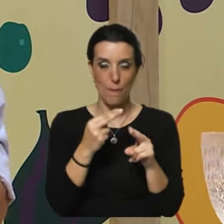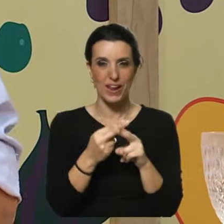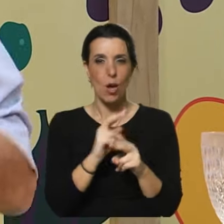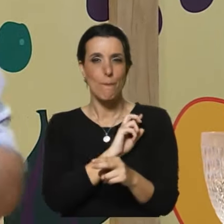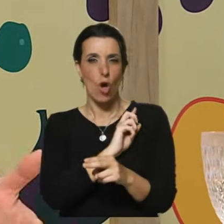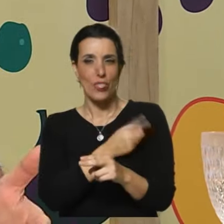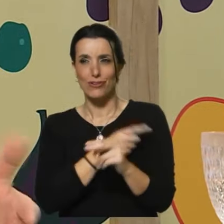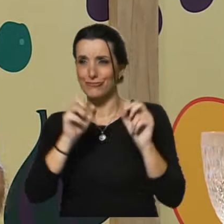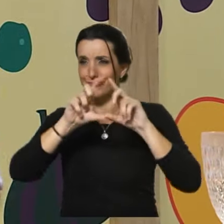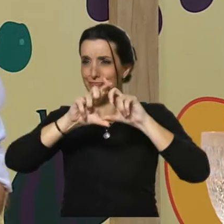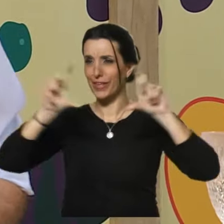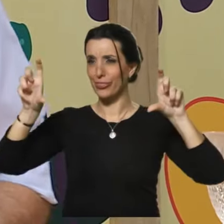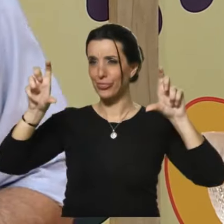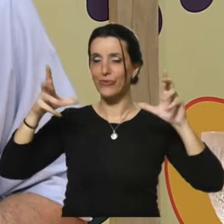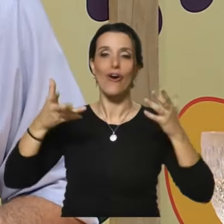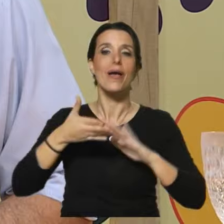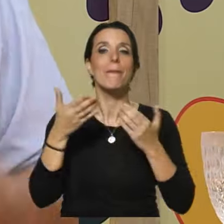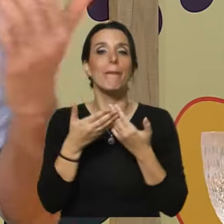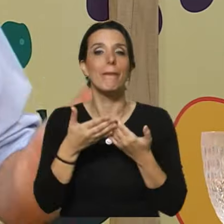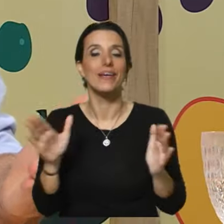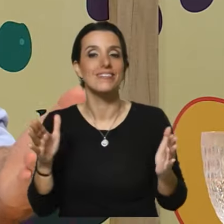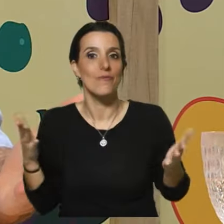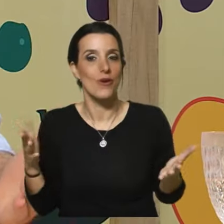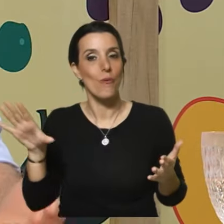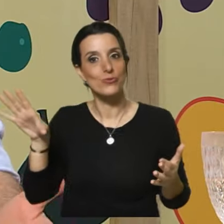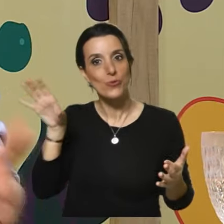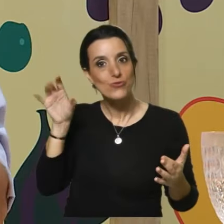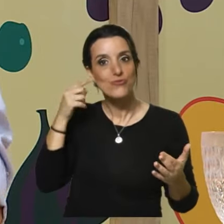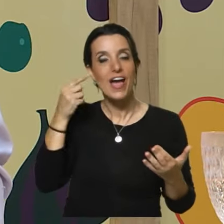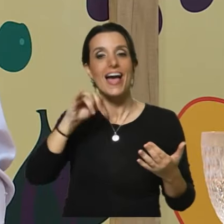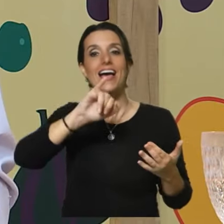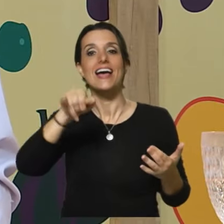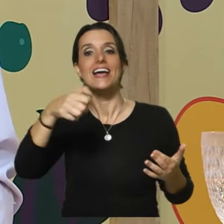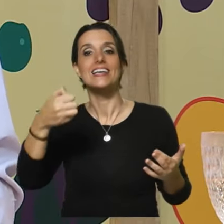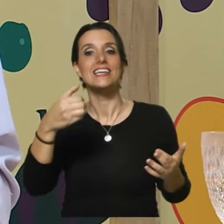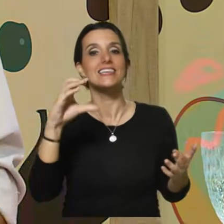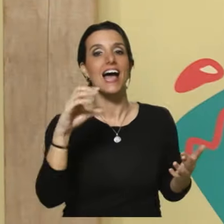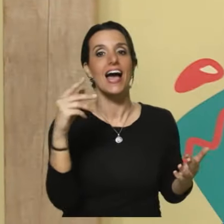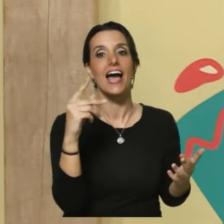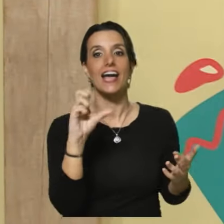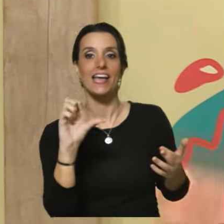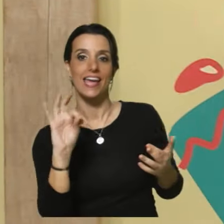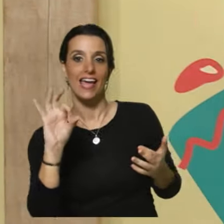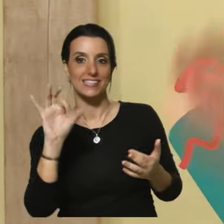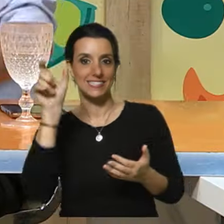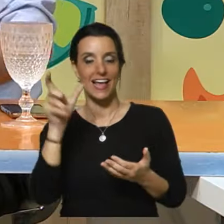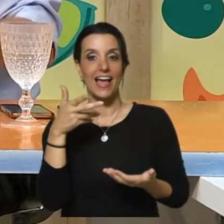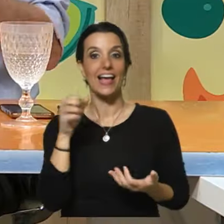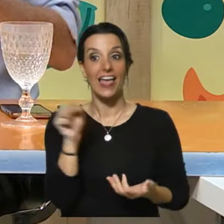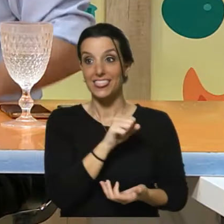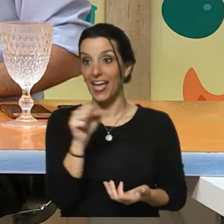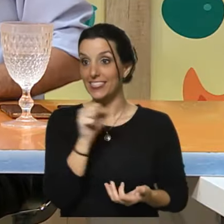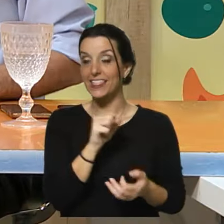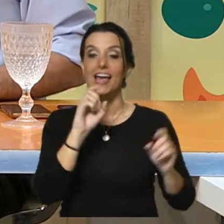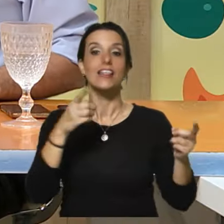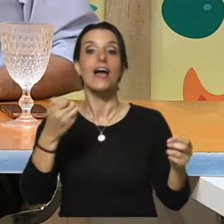imágenes es esta edición de ajando los bles escuchábamos the jackets estamos con Ali González una de sus integrantes más Aldo